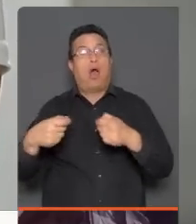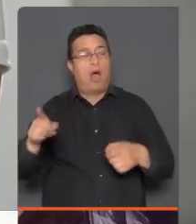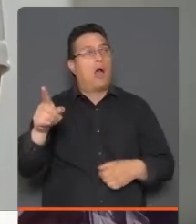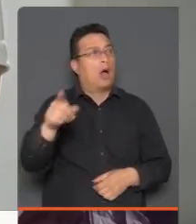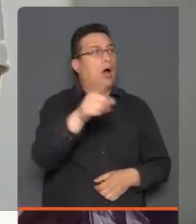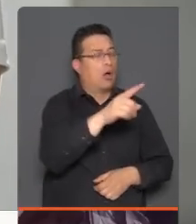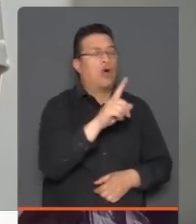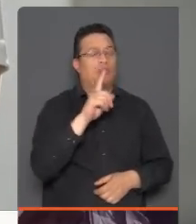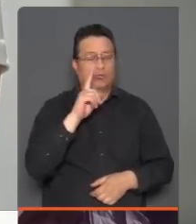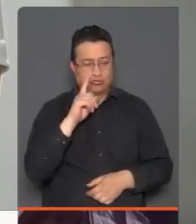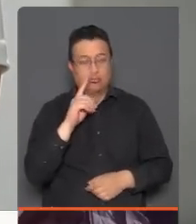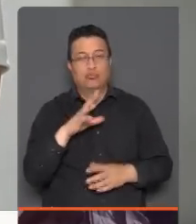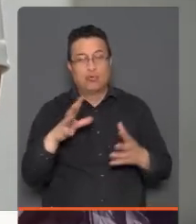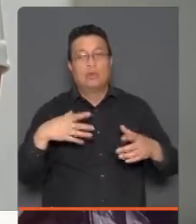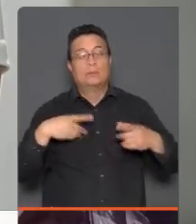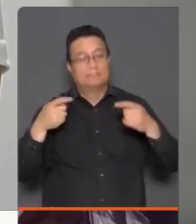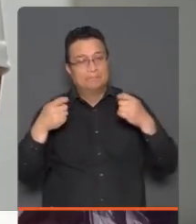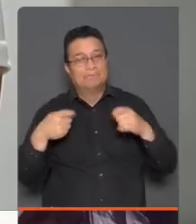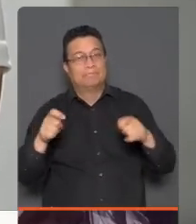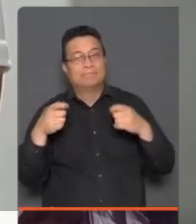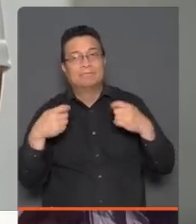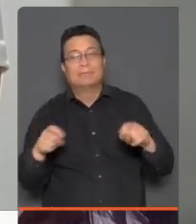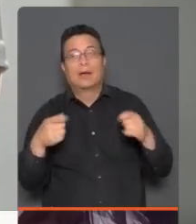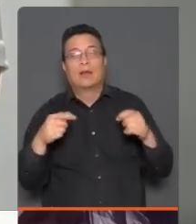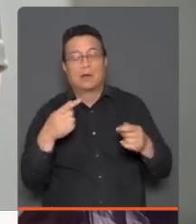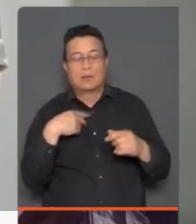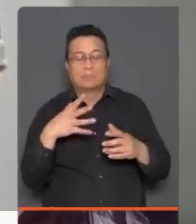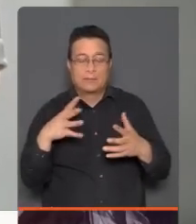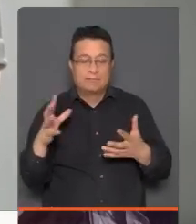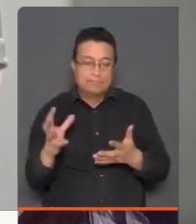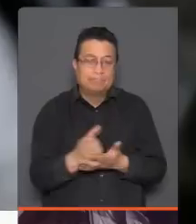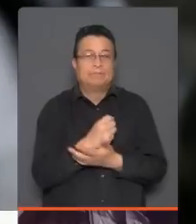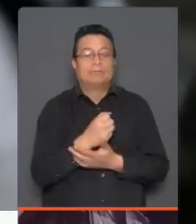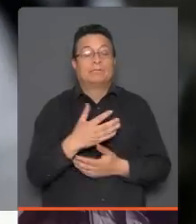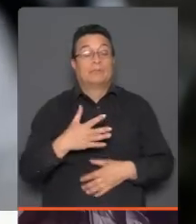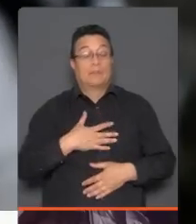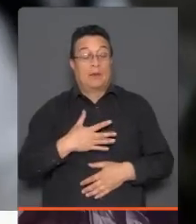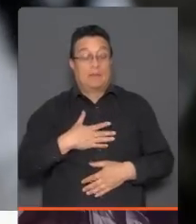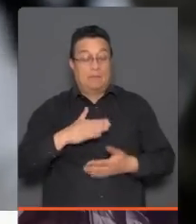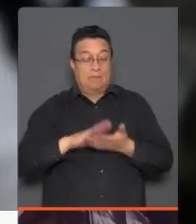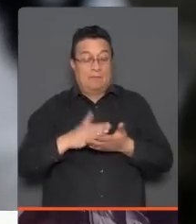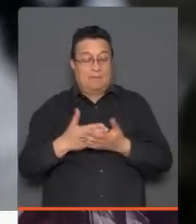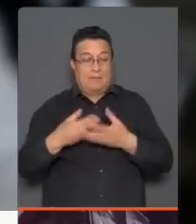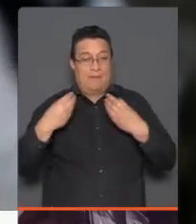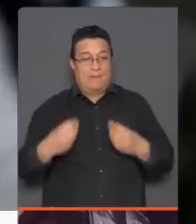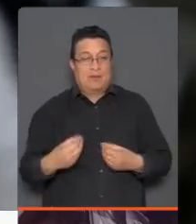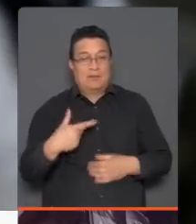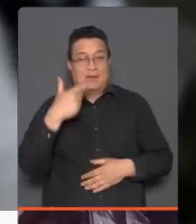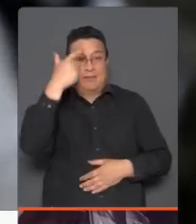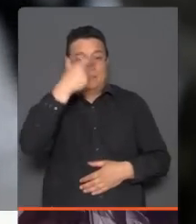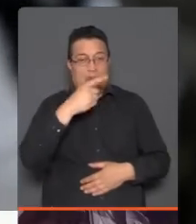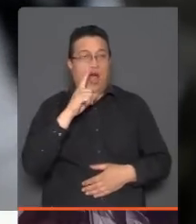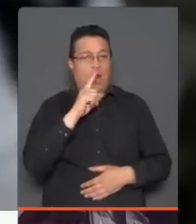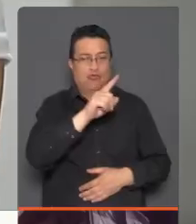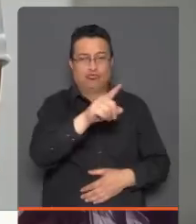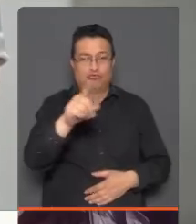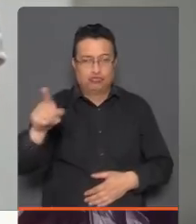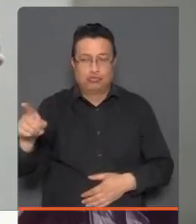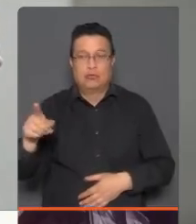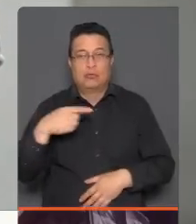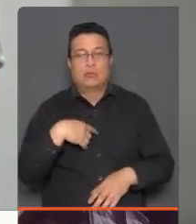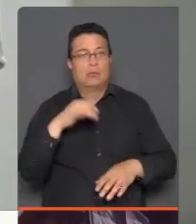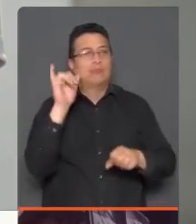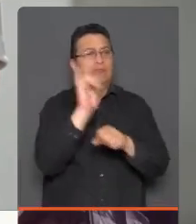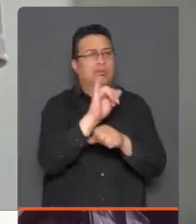en tratar de recuperar su integridad como persona. Vienen haciendo esto